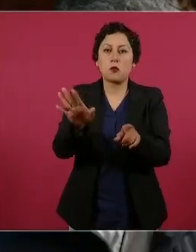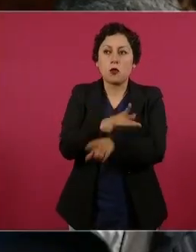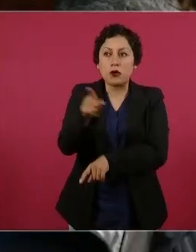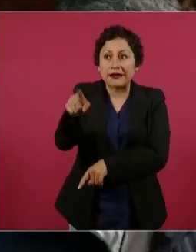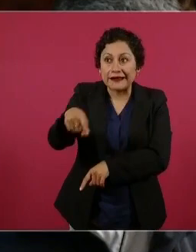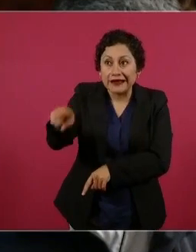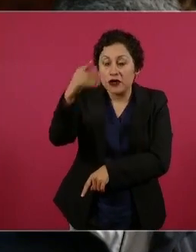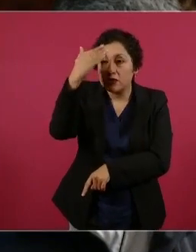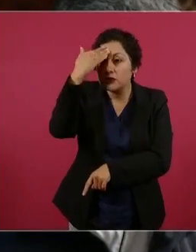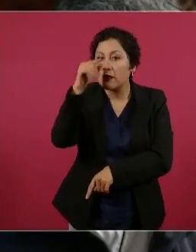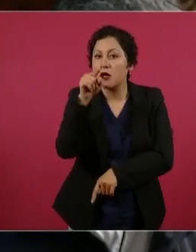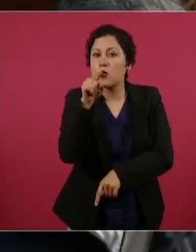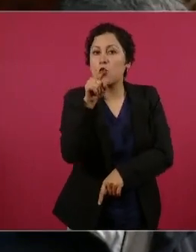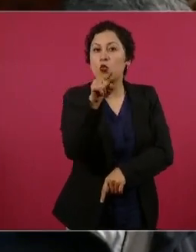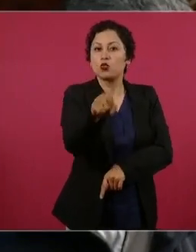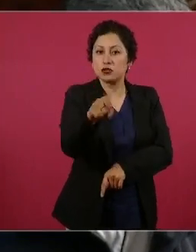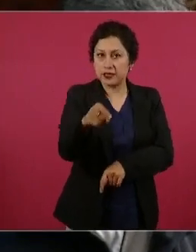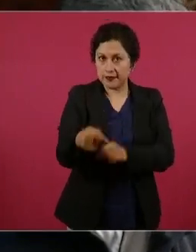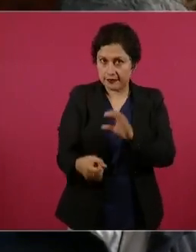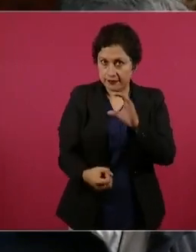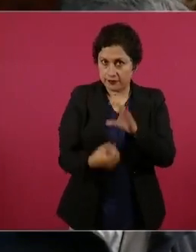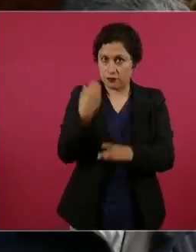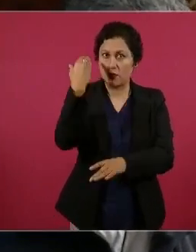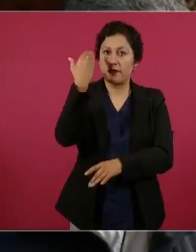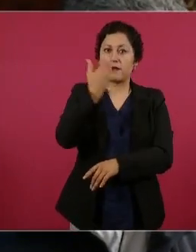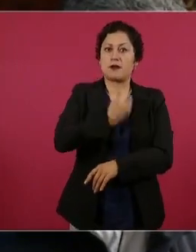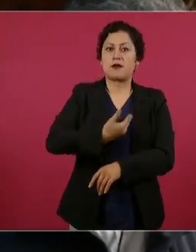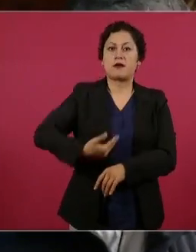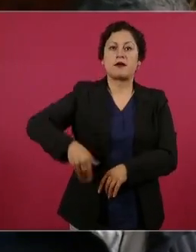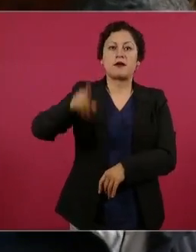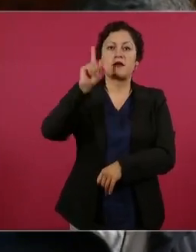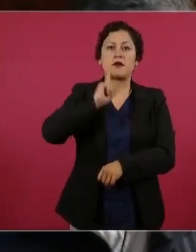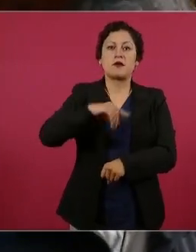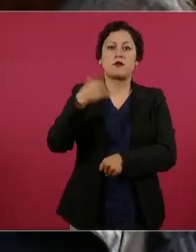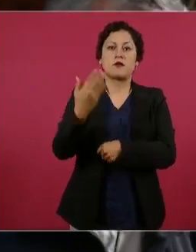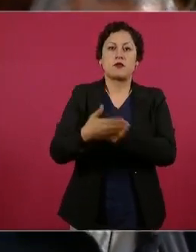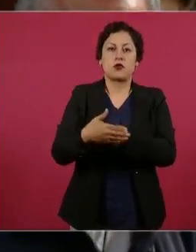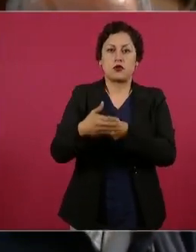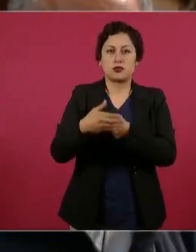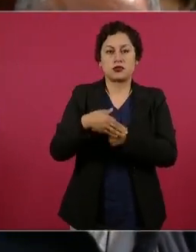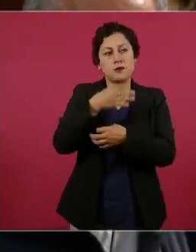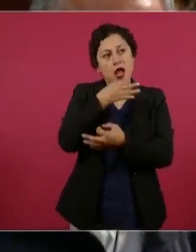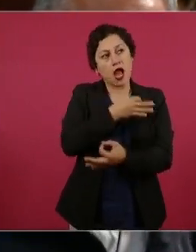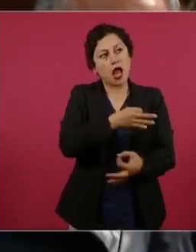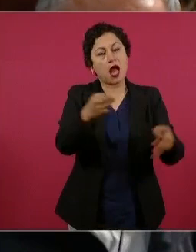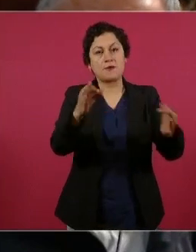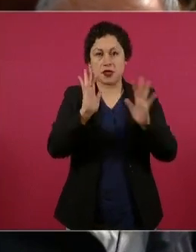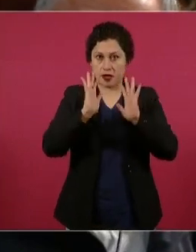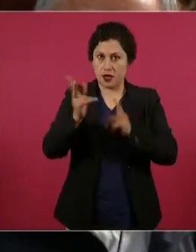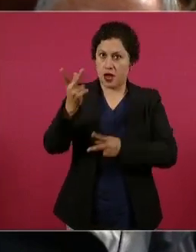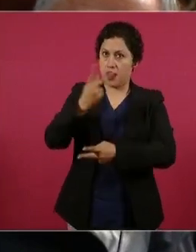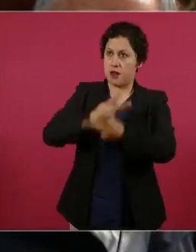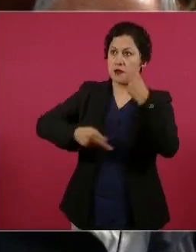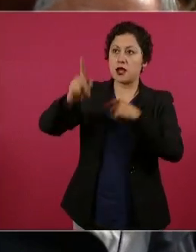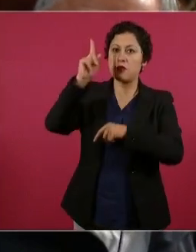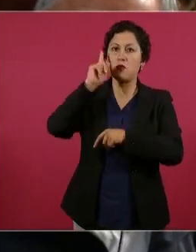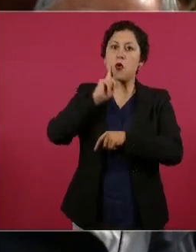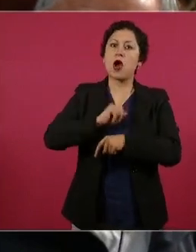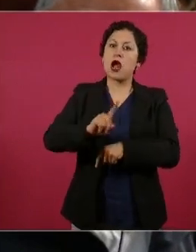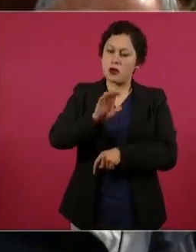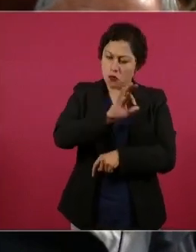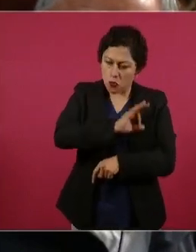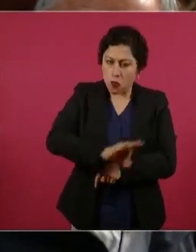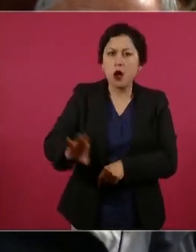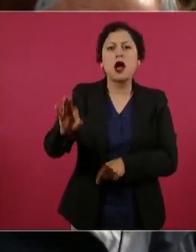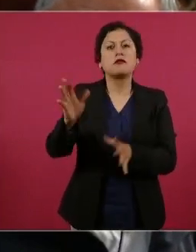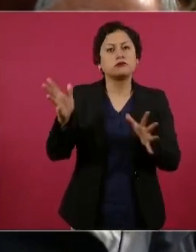electa han reiterado que es tiempo de mujeres, que las mujeres también pueden y